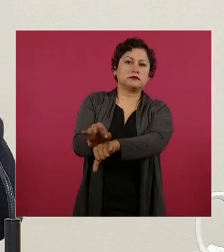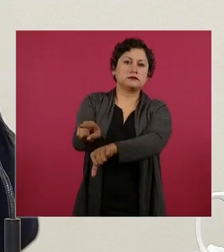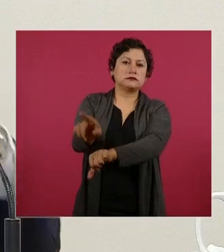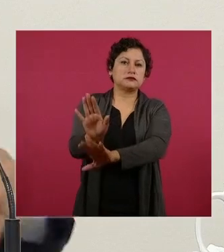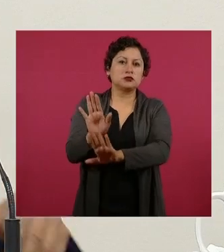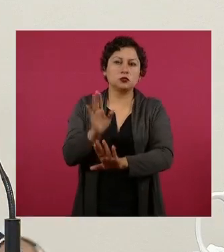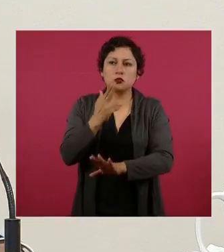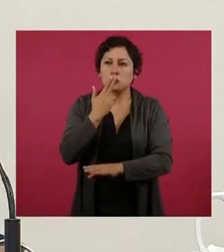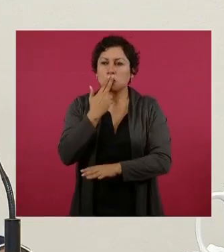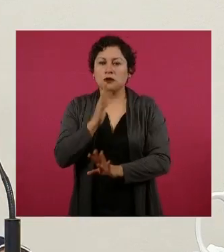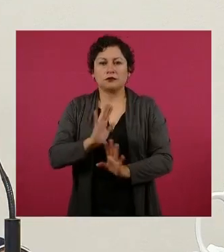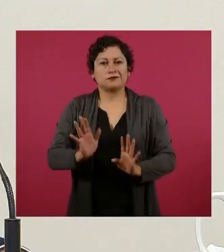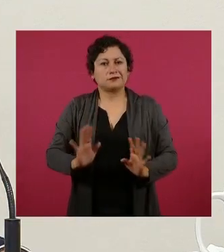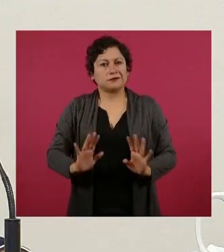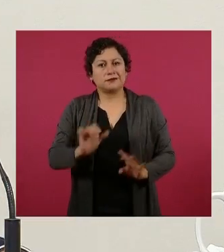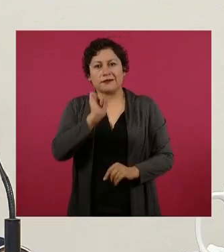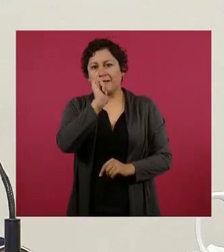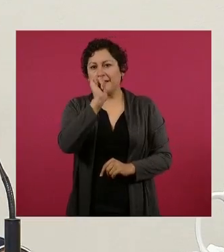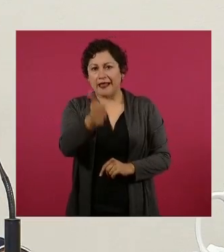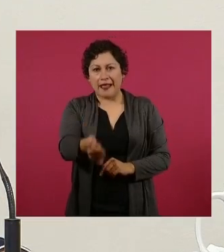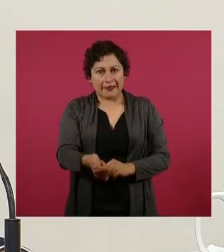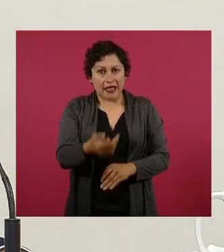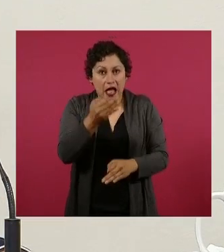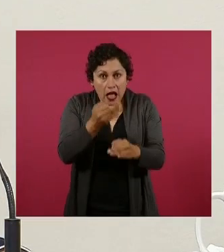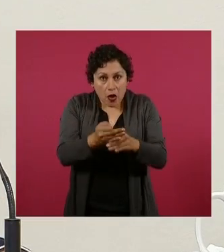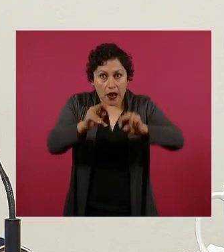menos en estos casos.